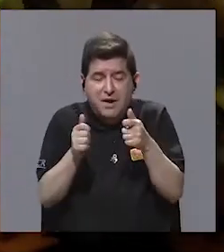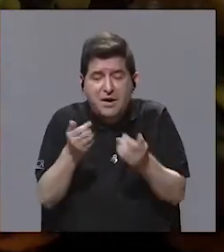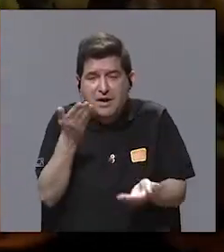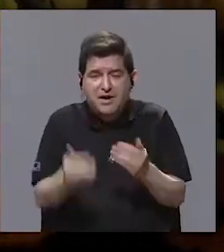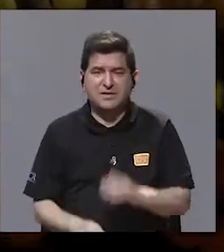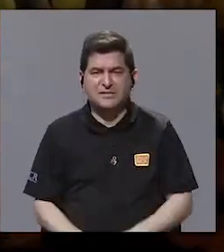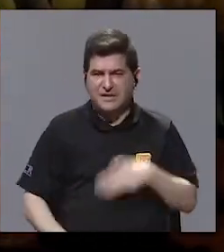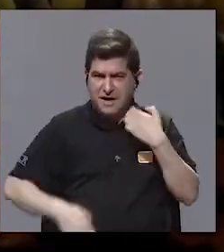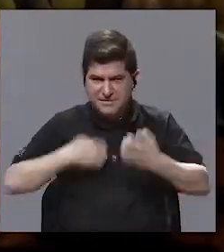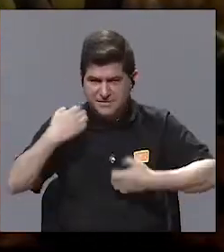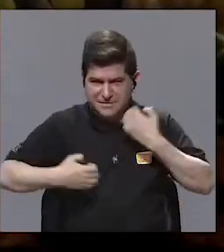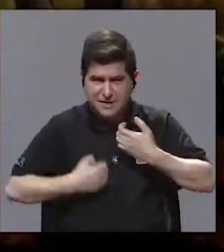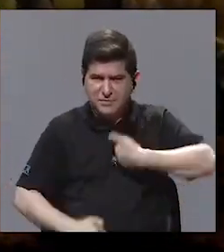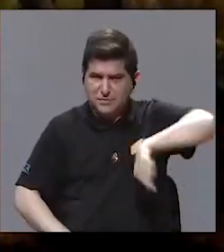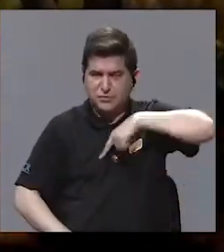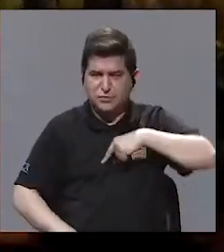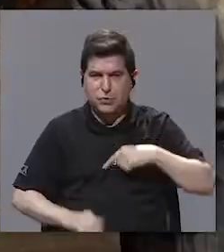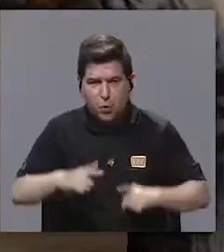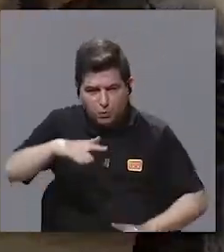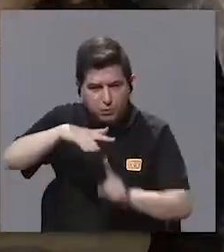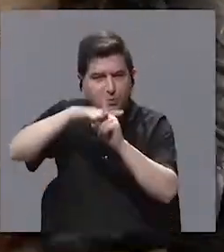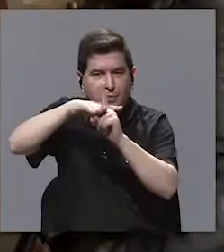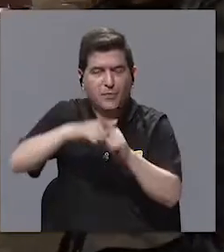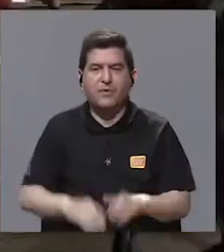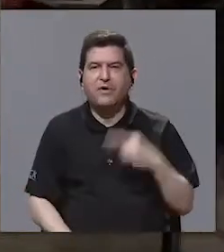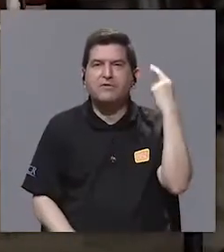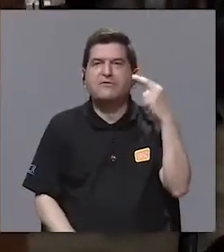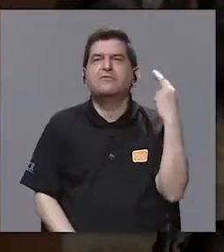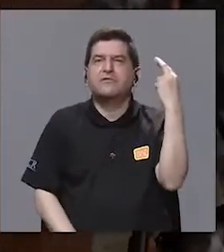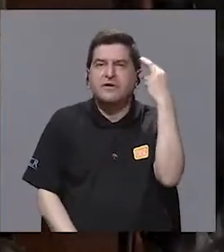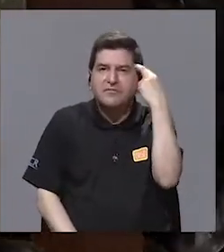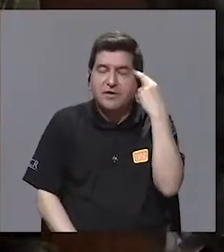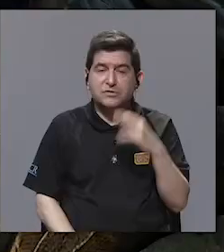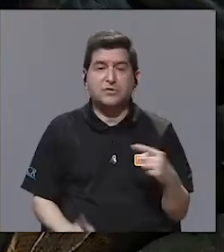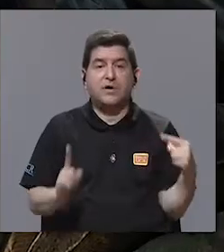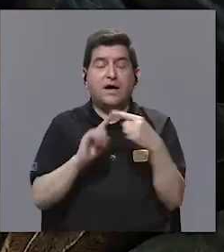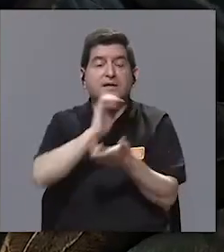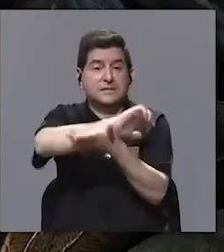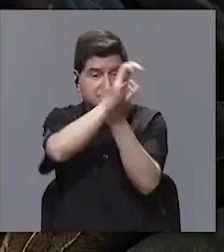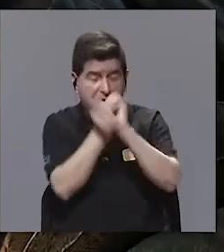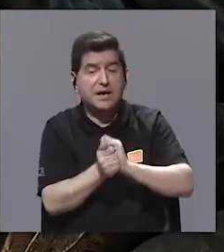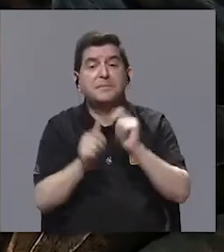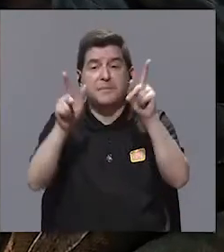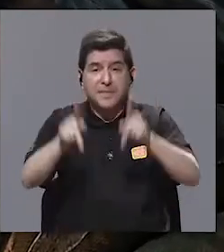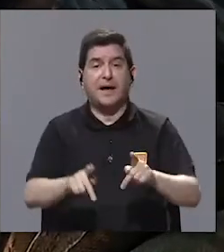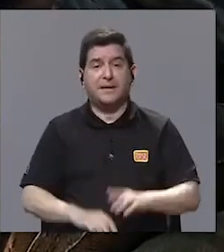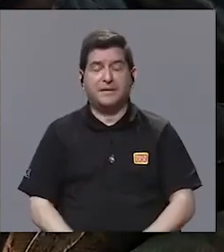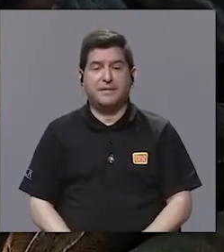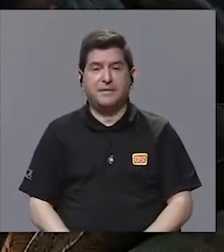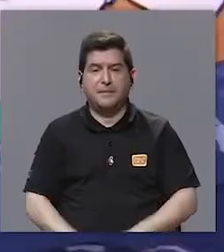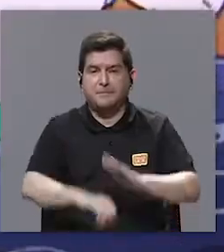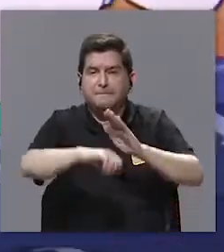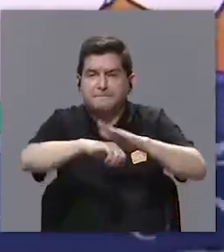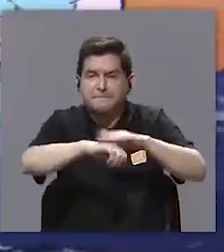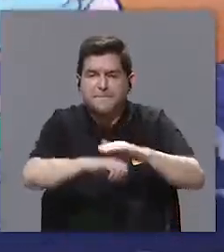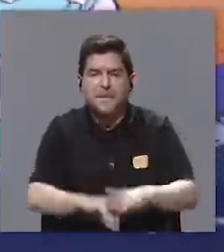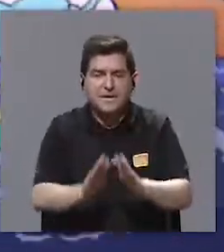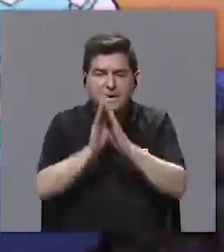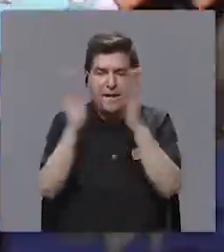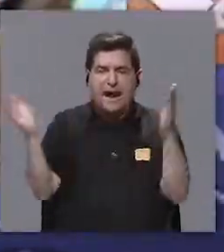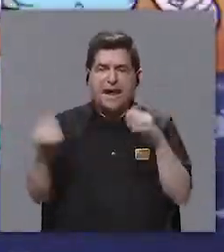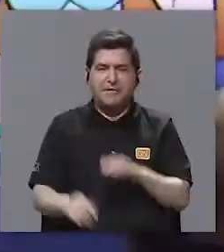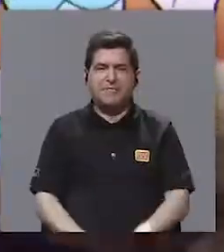videojuegos que despierten emociones en nosotros que nos haga reflexionar o incluso cambiar como personas que nos